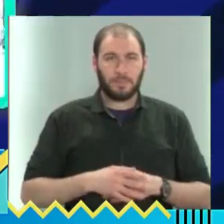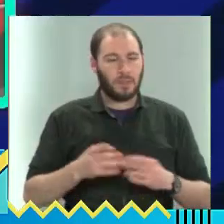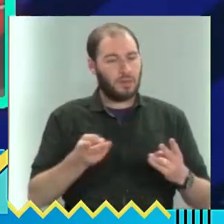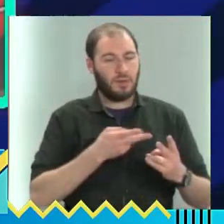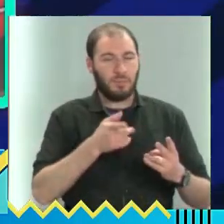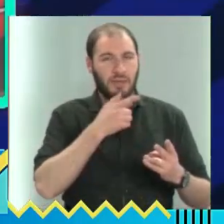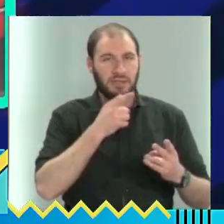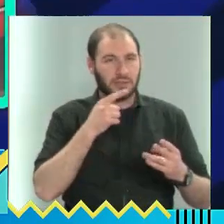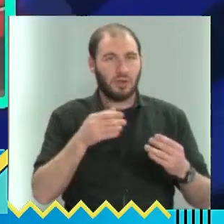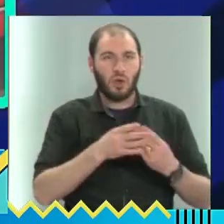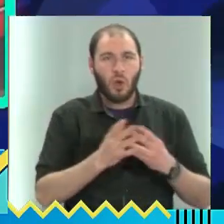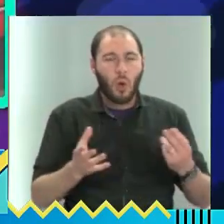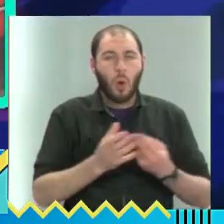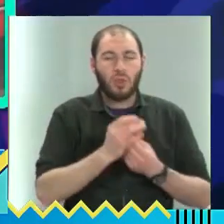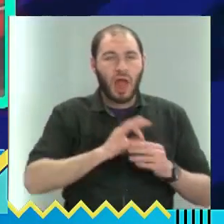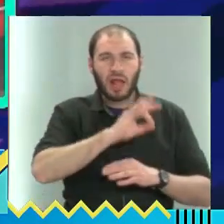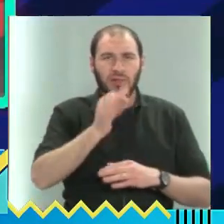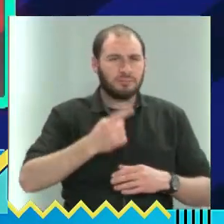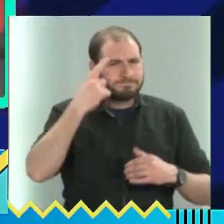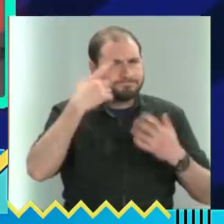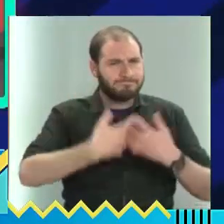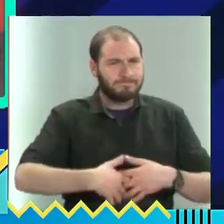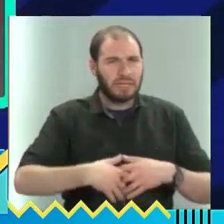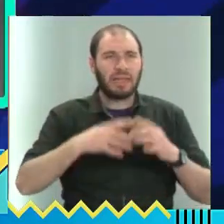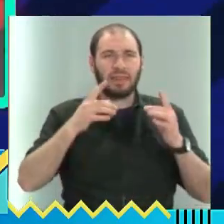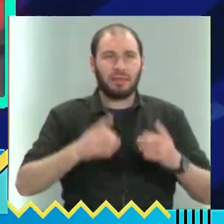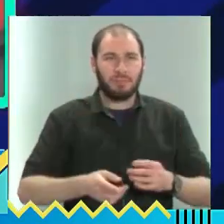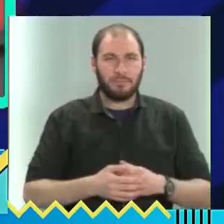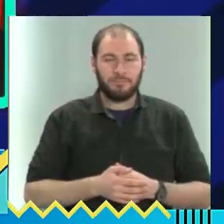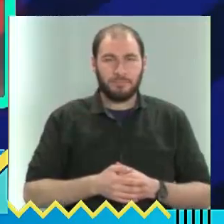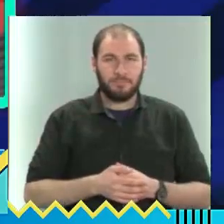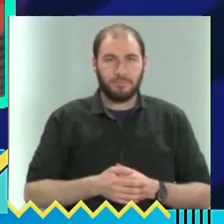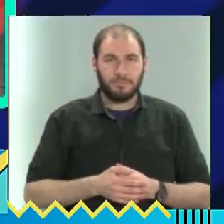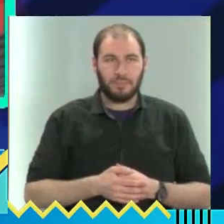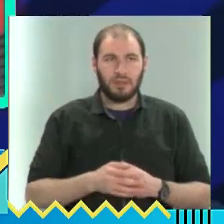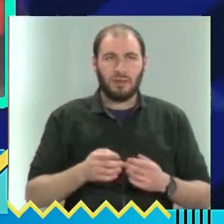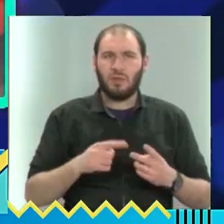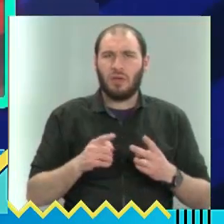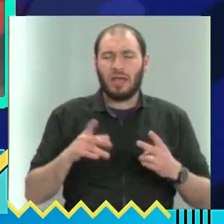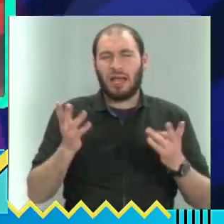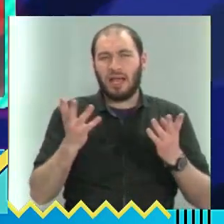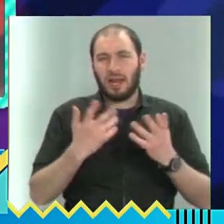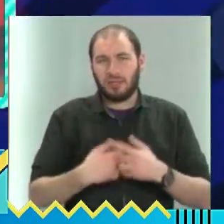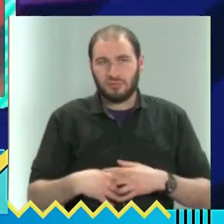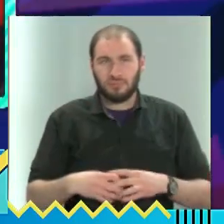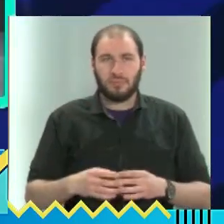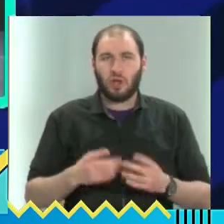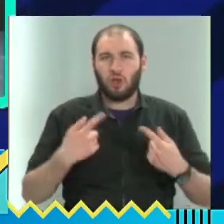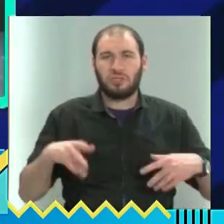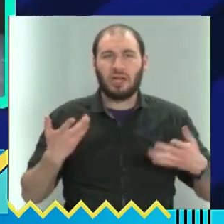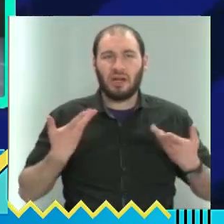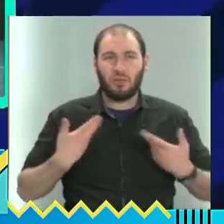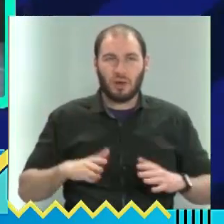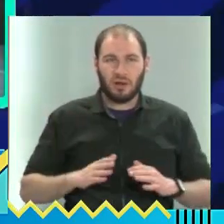como las dos puntas de la arquitectura racional y una un poco más relacionada con lo natural,